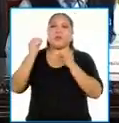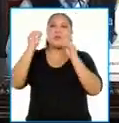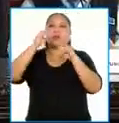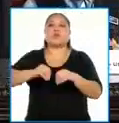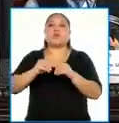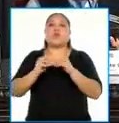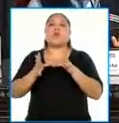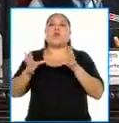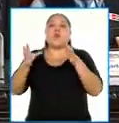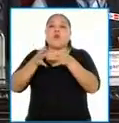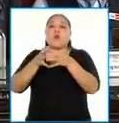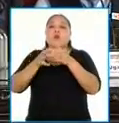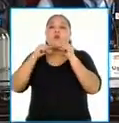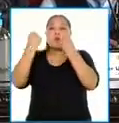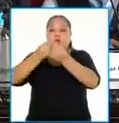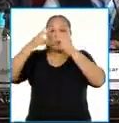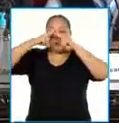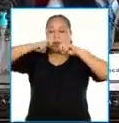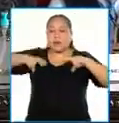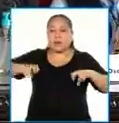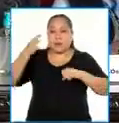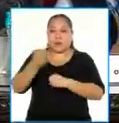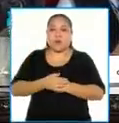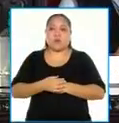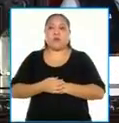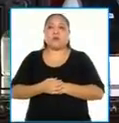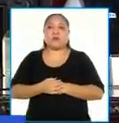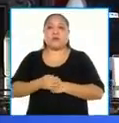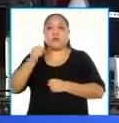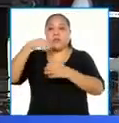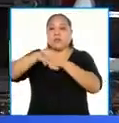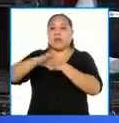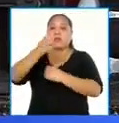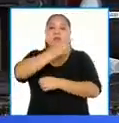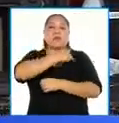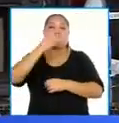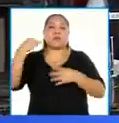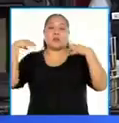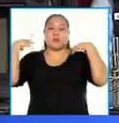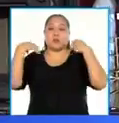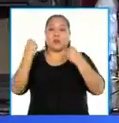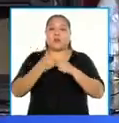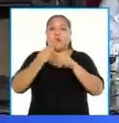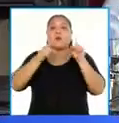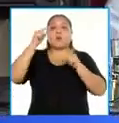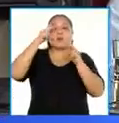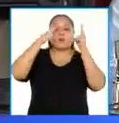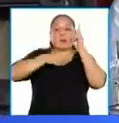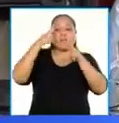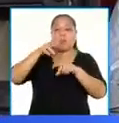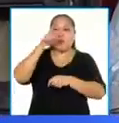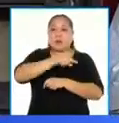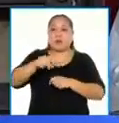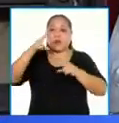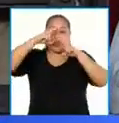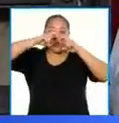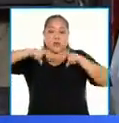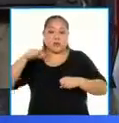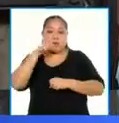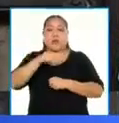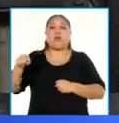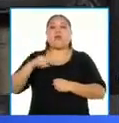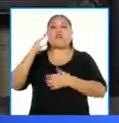de una comisión investigadora que está bajo el Ministerio de Salud, pero ellos están analizando todo